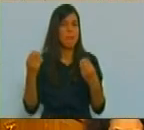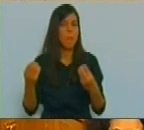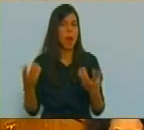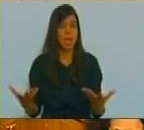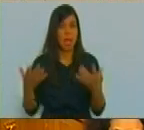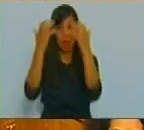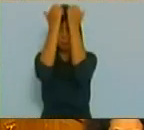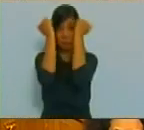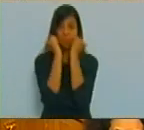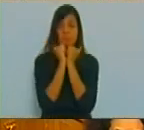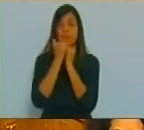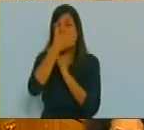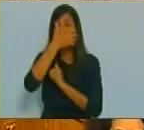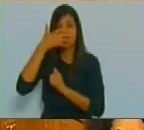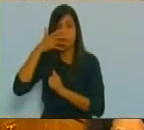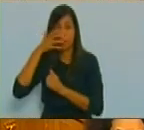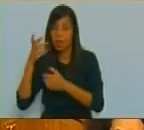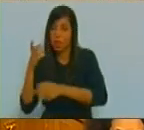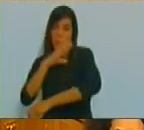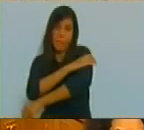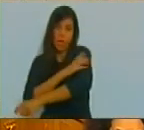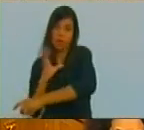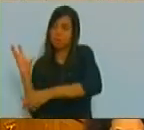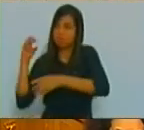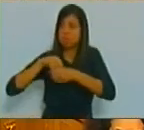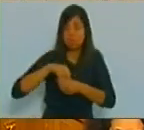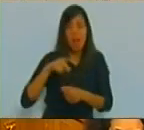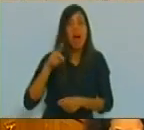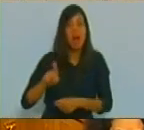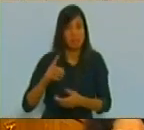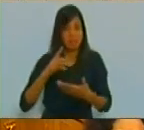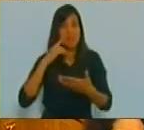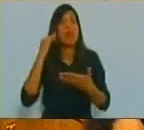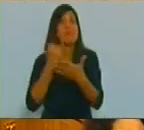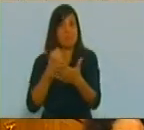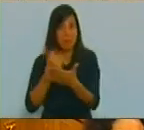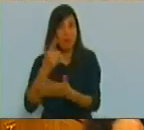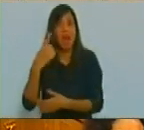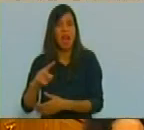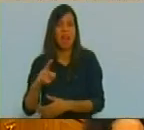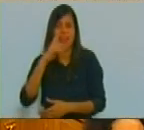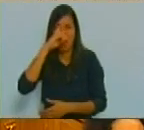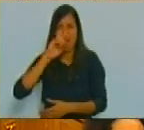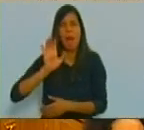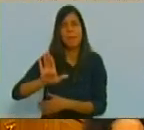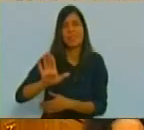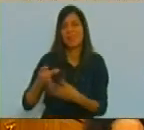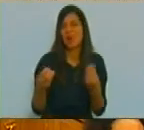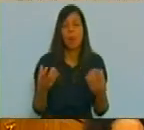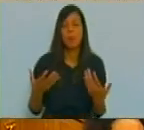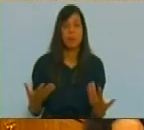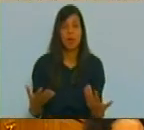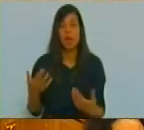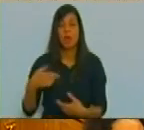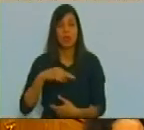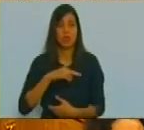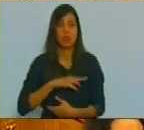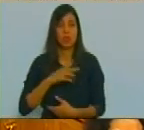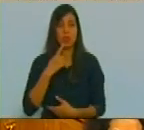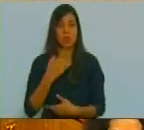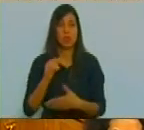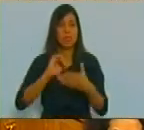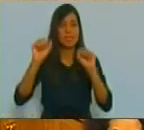y es un fenómeno que vino de donde fue una amenaza que tenemos cómo va a abordar eso no solamente el